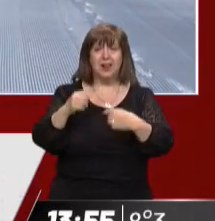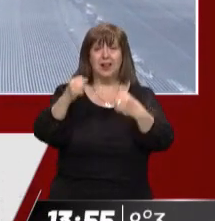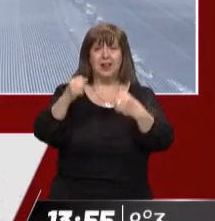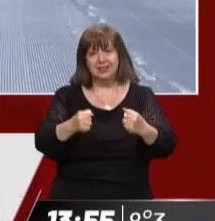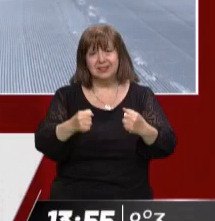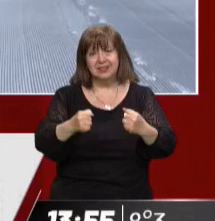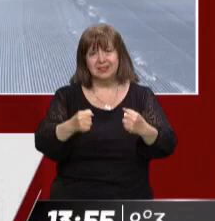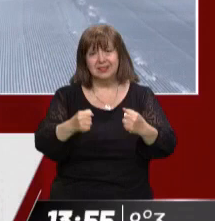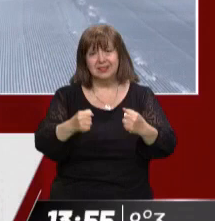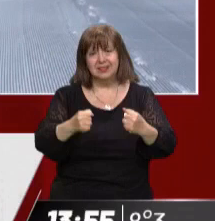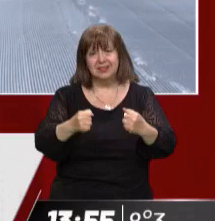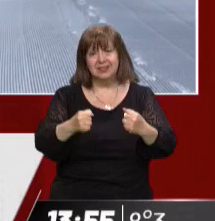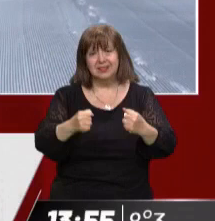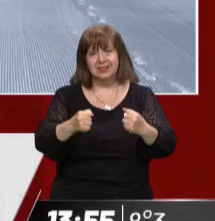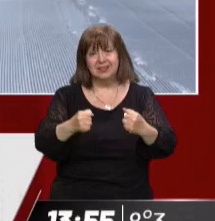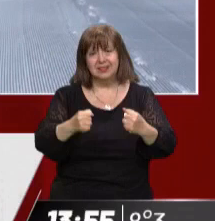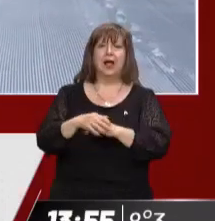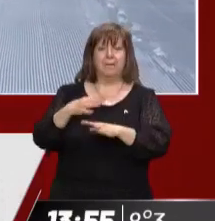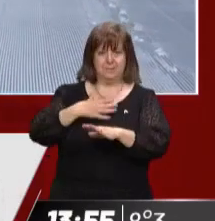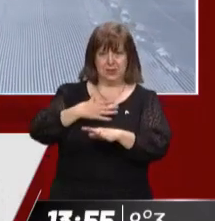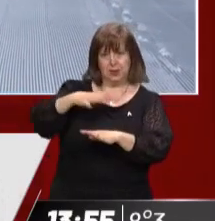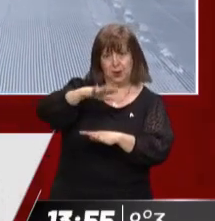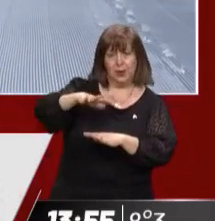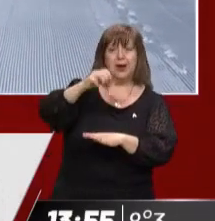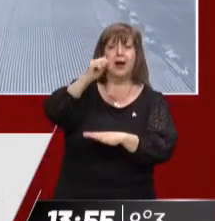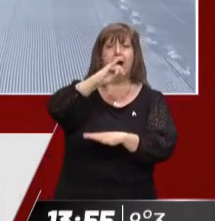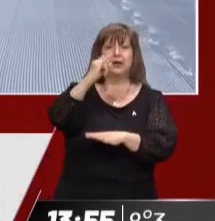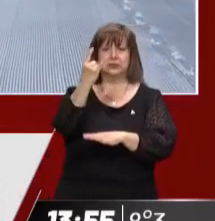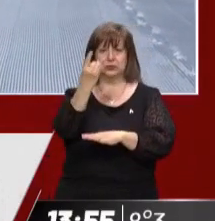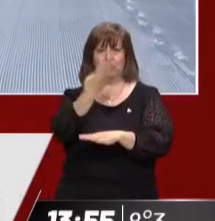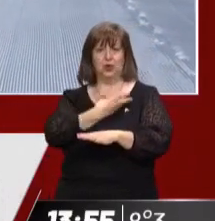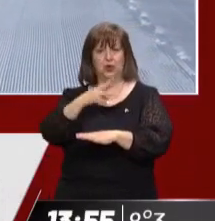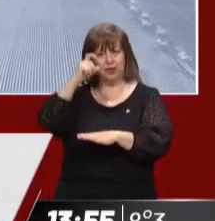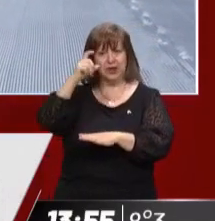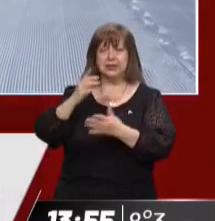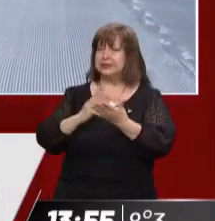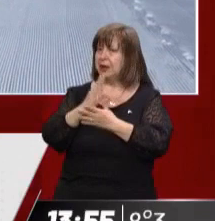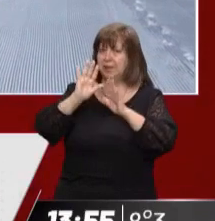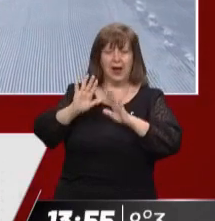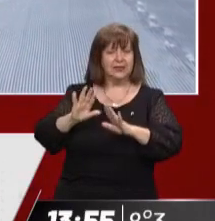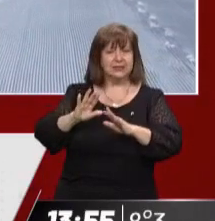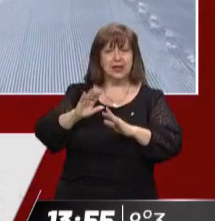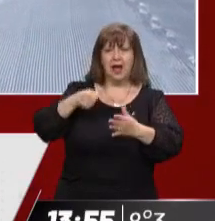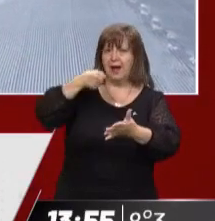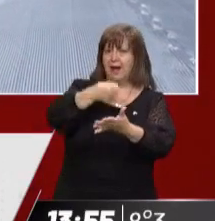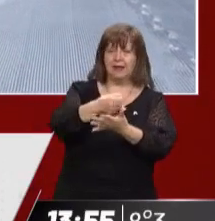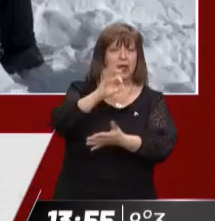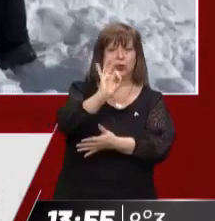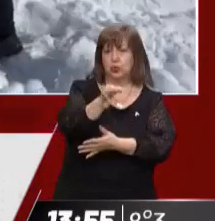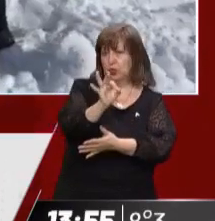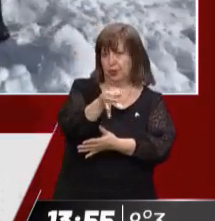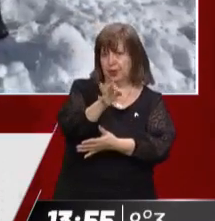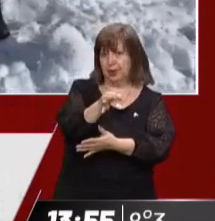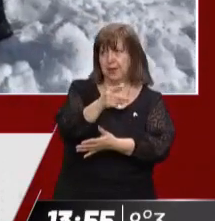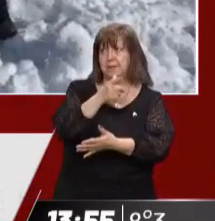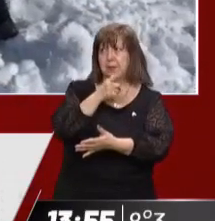Así es. Bueno, en Azufre particularmente siempre tuvimos nieve hasta octubre. En este caso vamos a tener